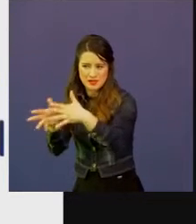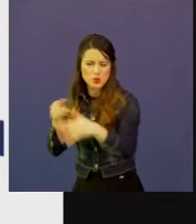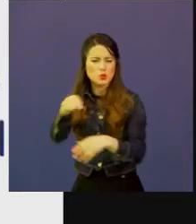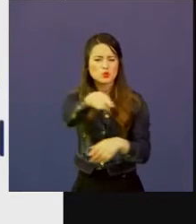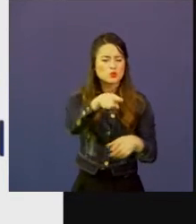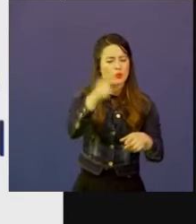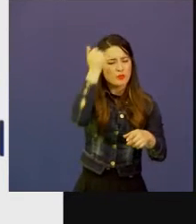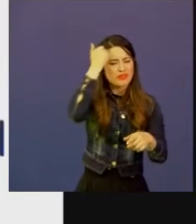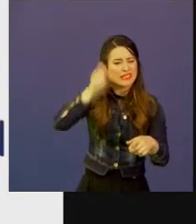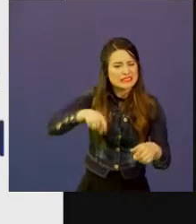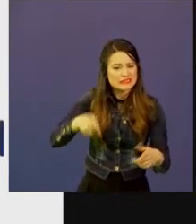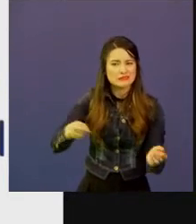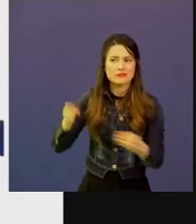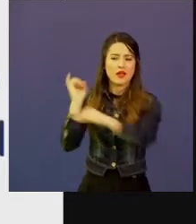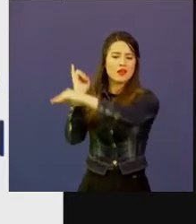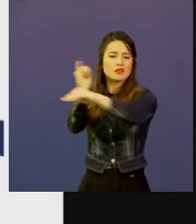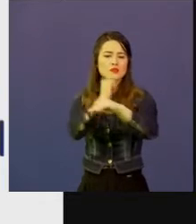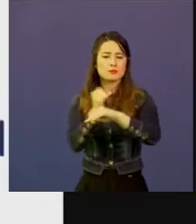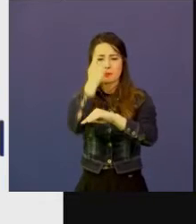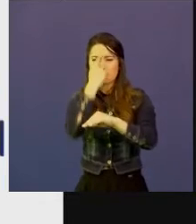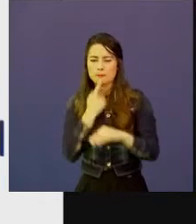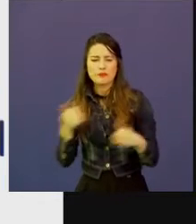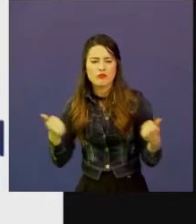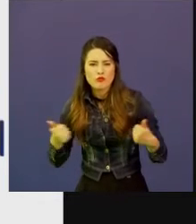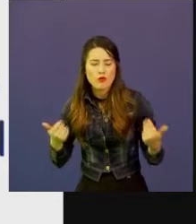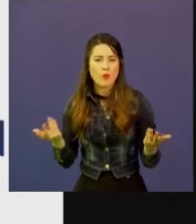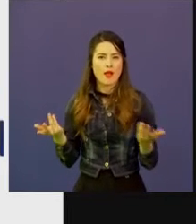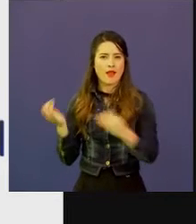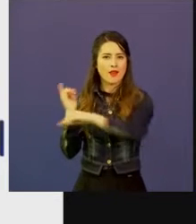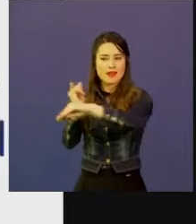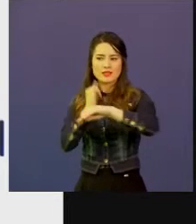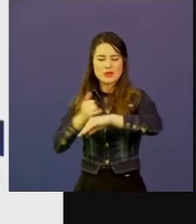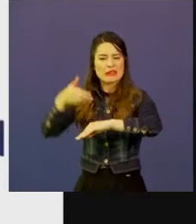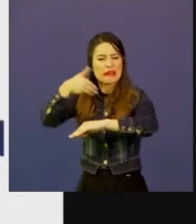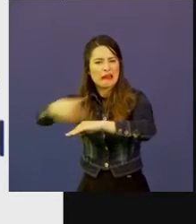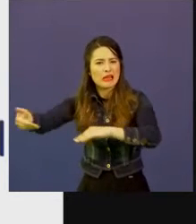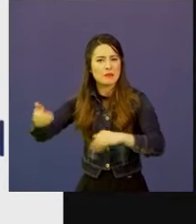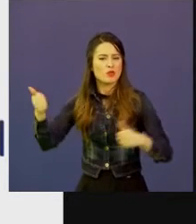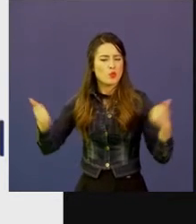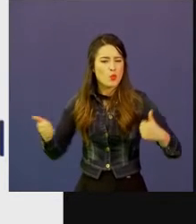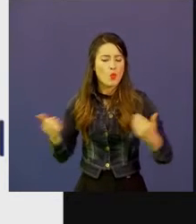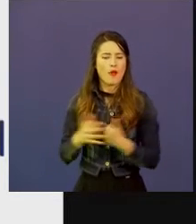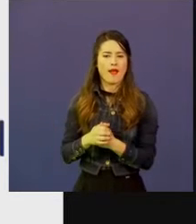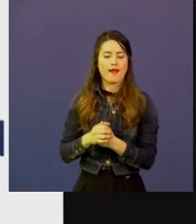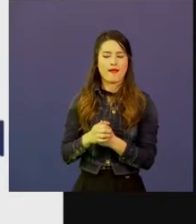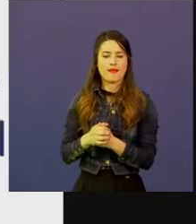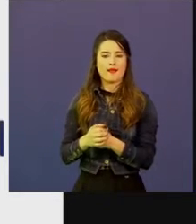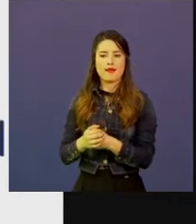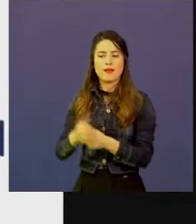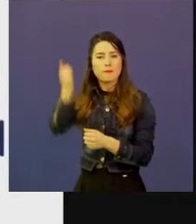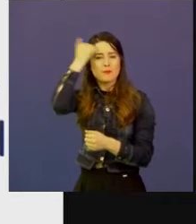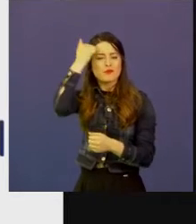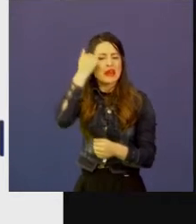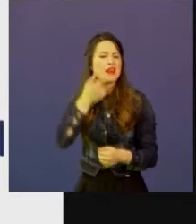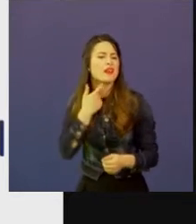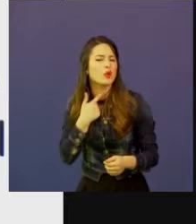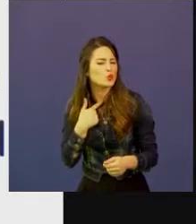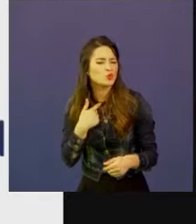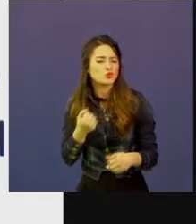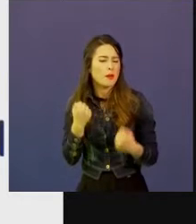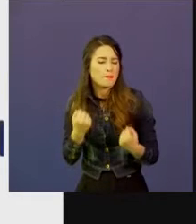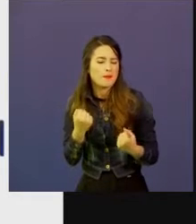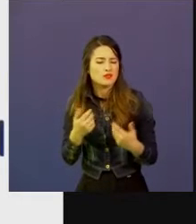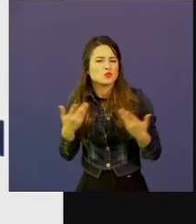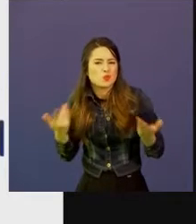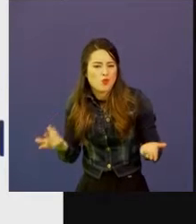de la institución, qué requerimientos, con qué recursos cuenta la institución, cuáles eran los gustos o las preferencias del docente, y al mismo tiempo que